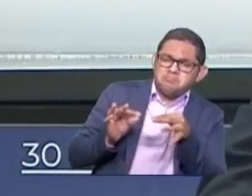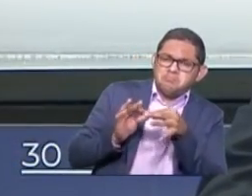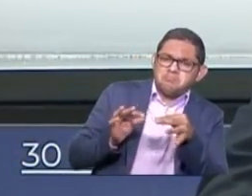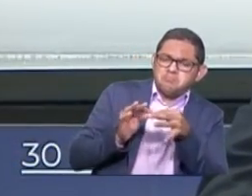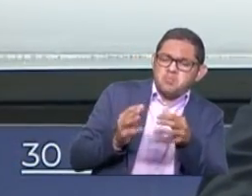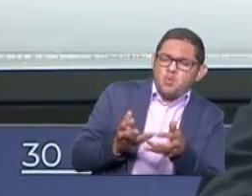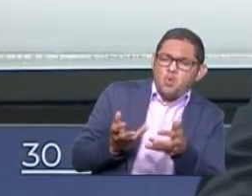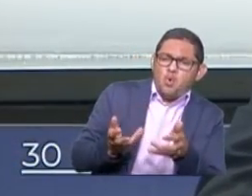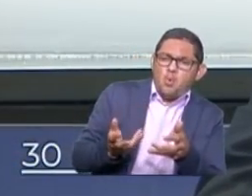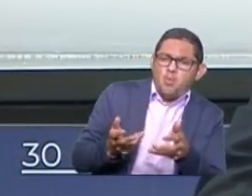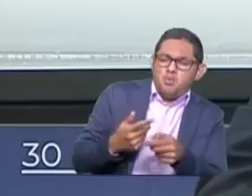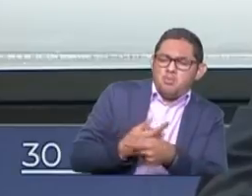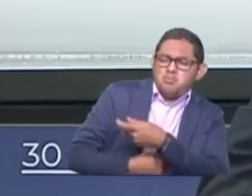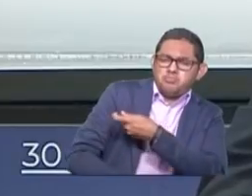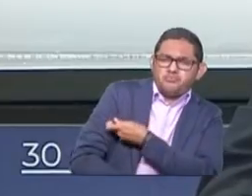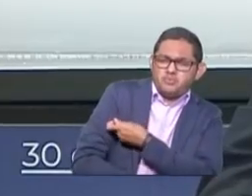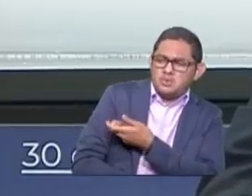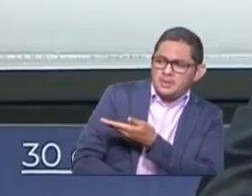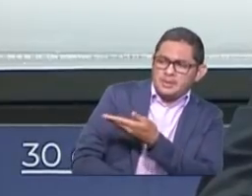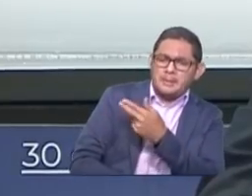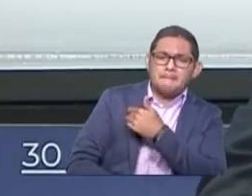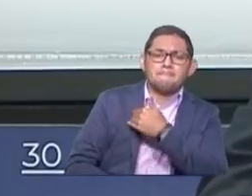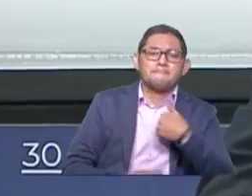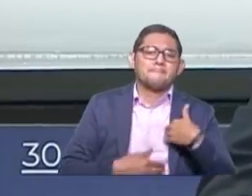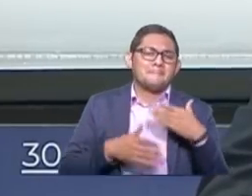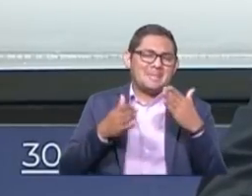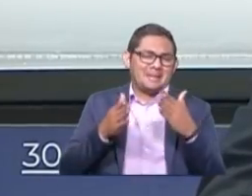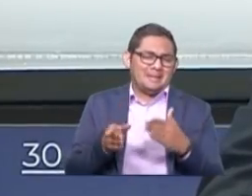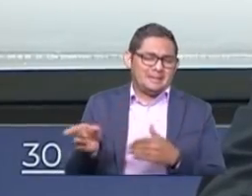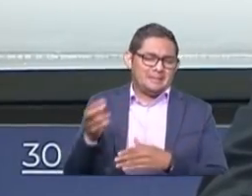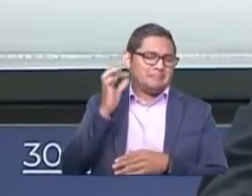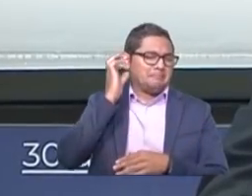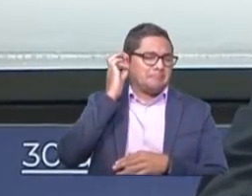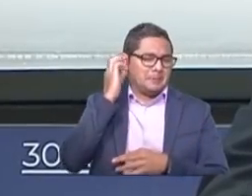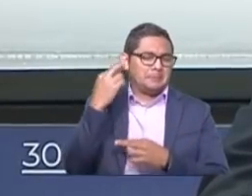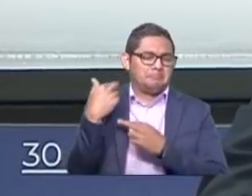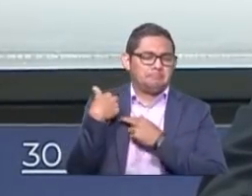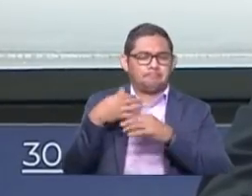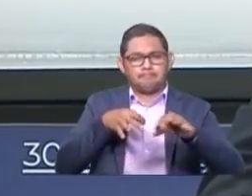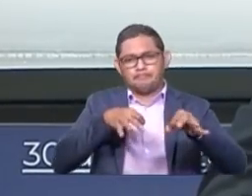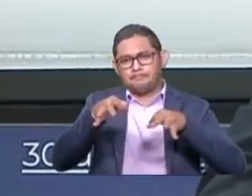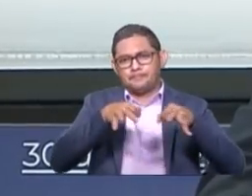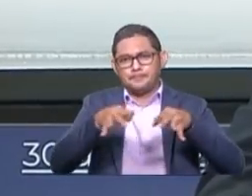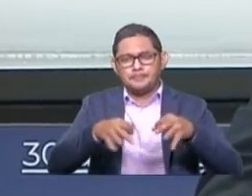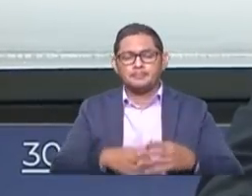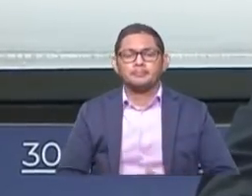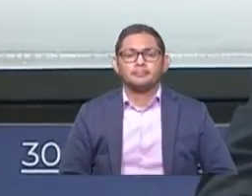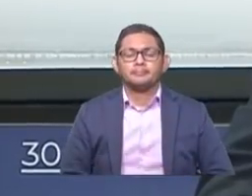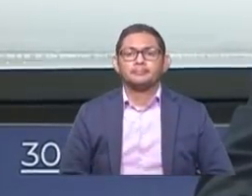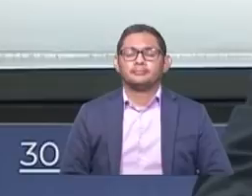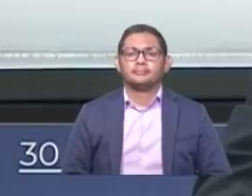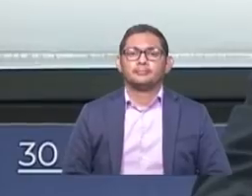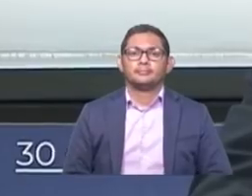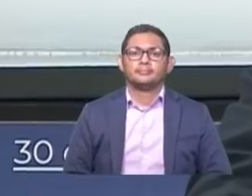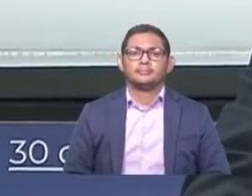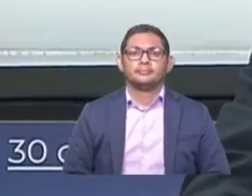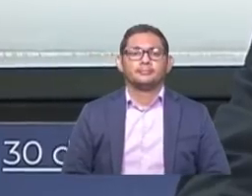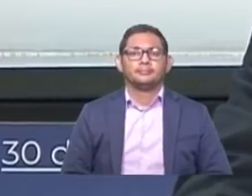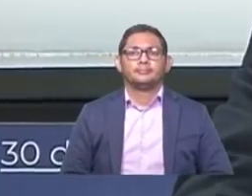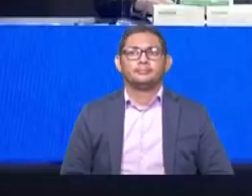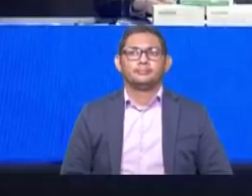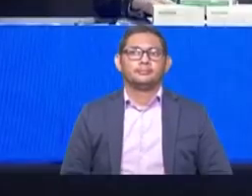y la estrategia PANAVAC, le damos la palabra a la ministra consejera, a la doctora Eira